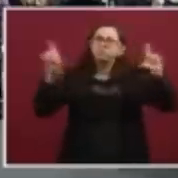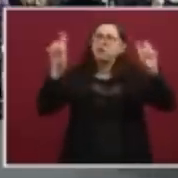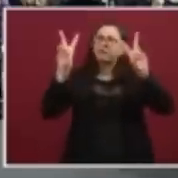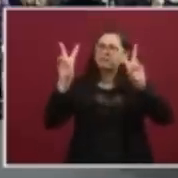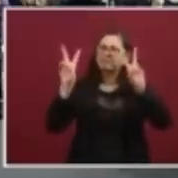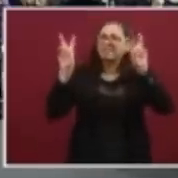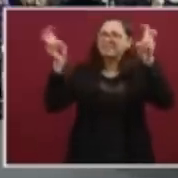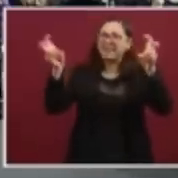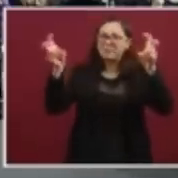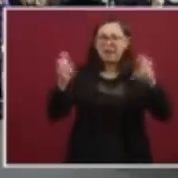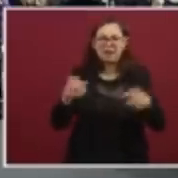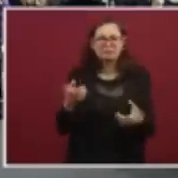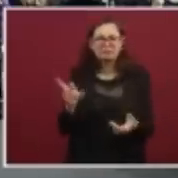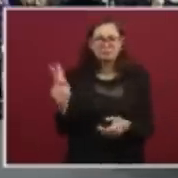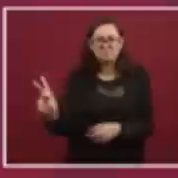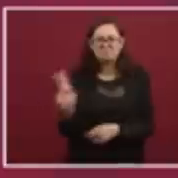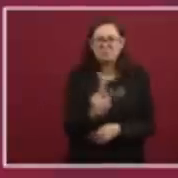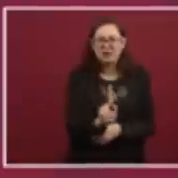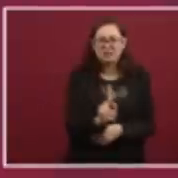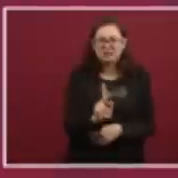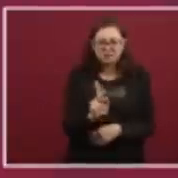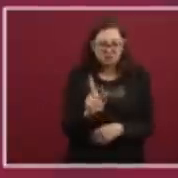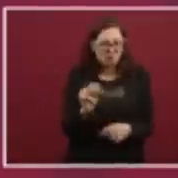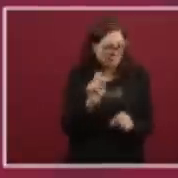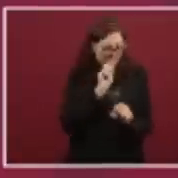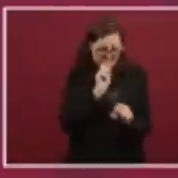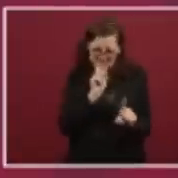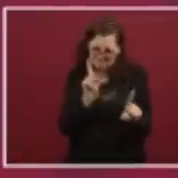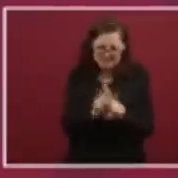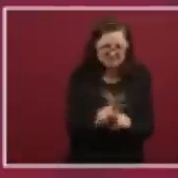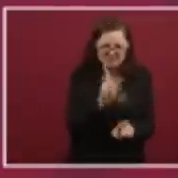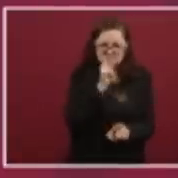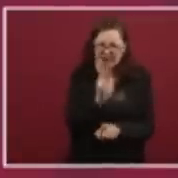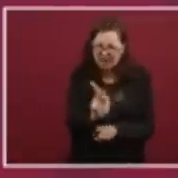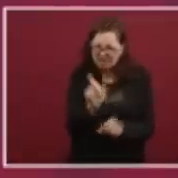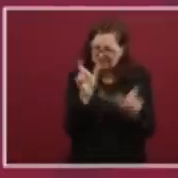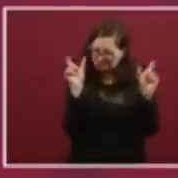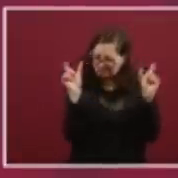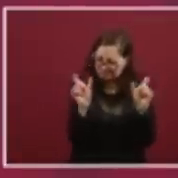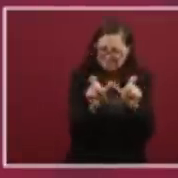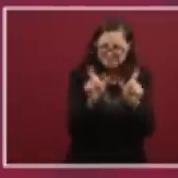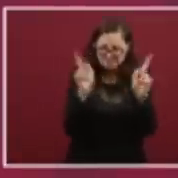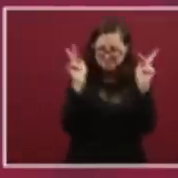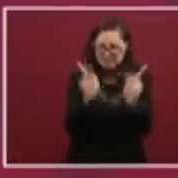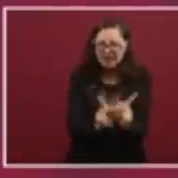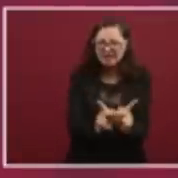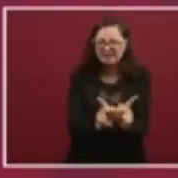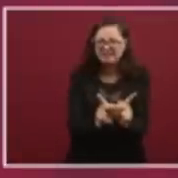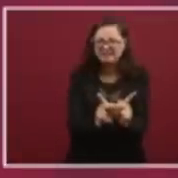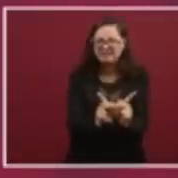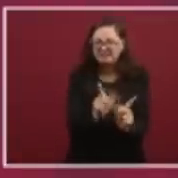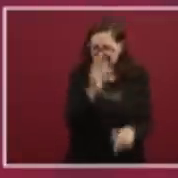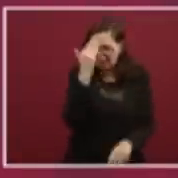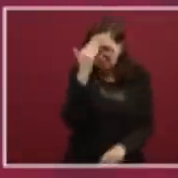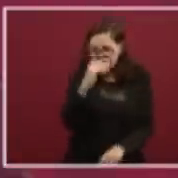O algo parecido. No, pero no me equivoco. Creo que fue él.